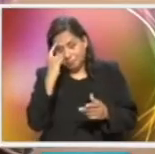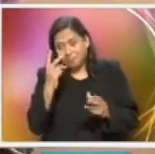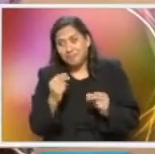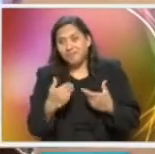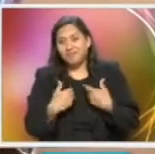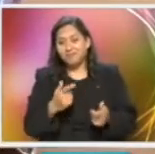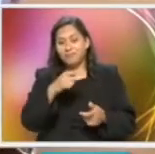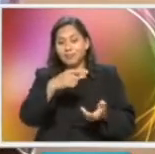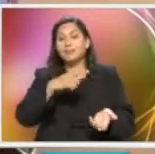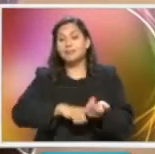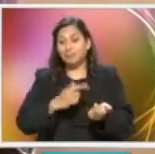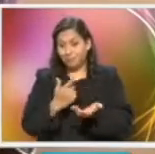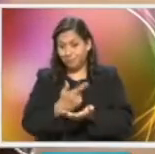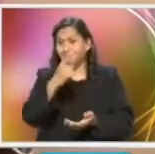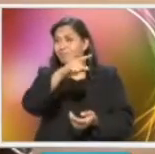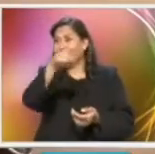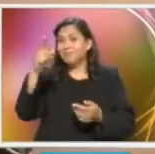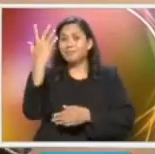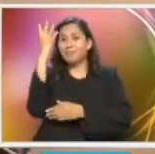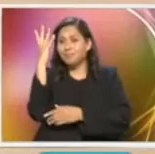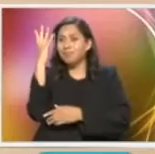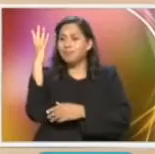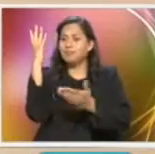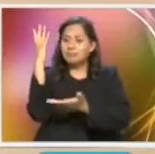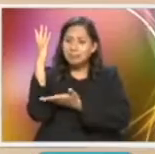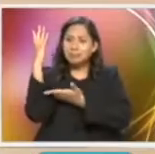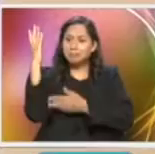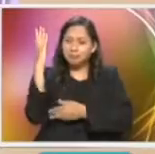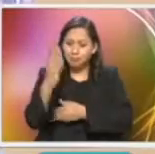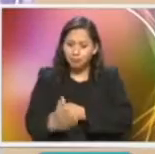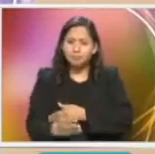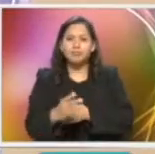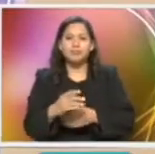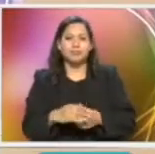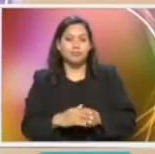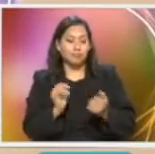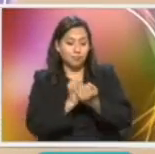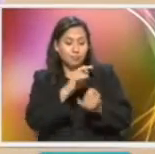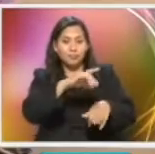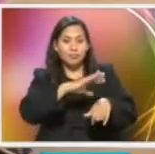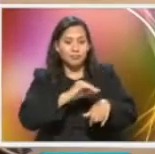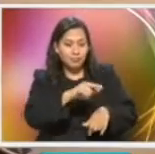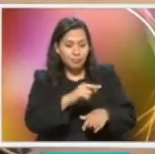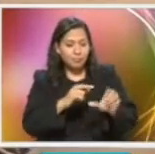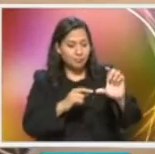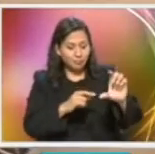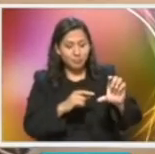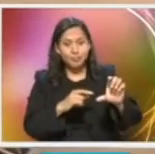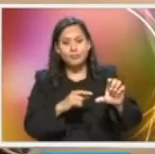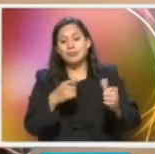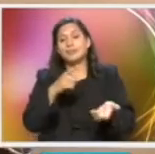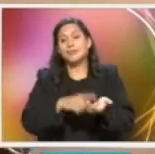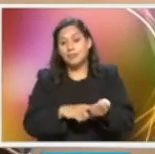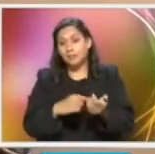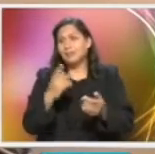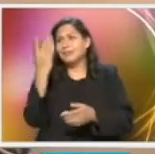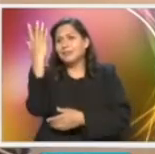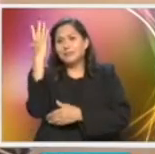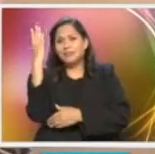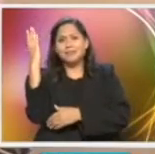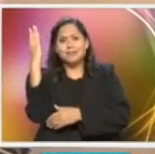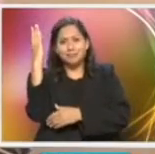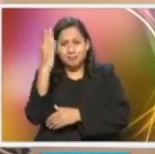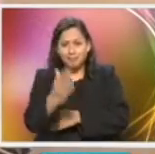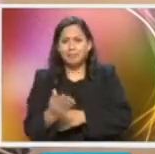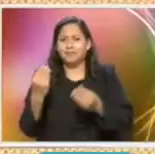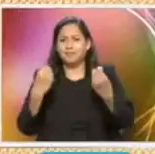el impacto tan grande que existe del tener un pedacito de bistec en tu mesa. Exacto. ¿No? Tengo por aquí unos datos de más o